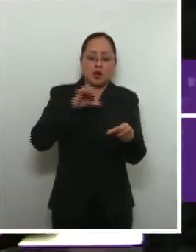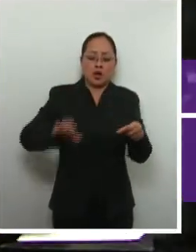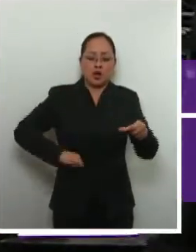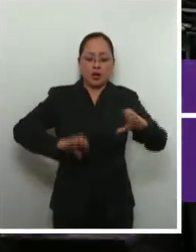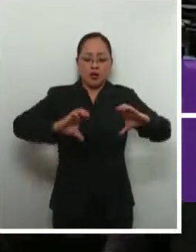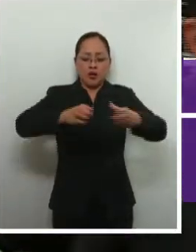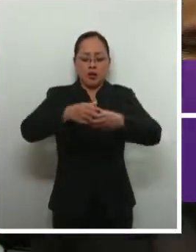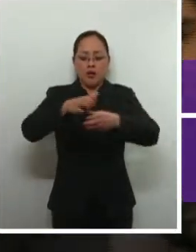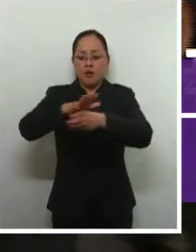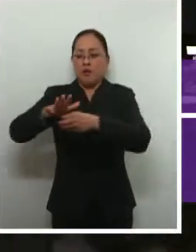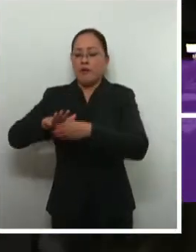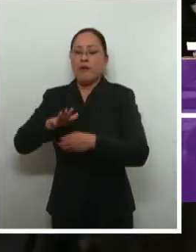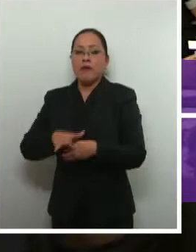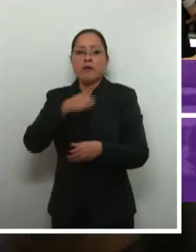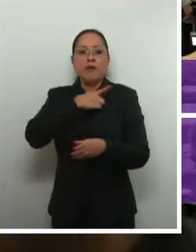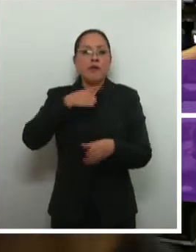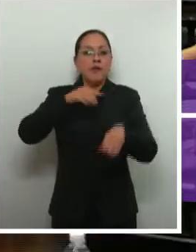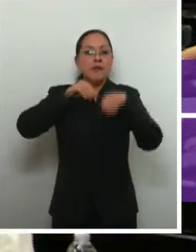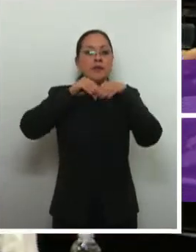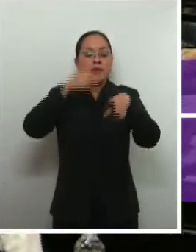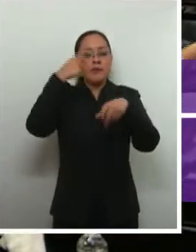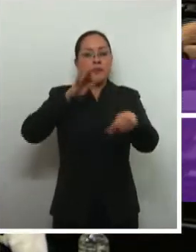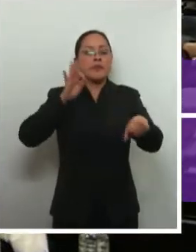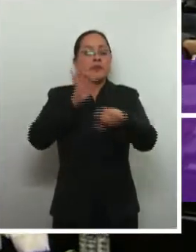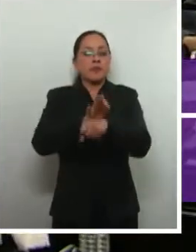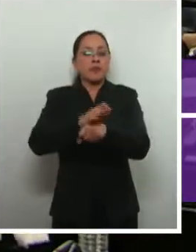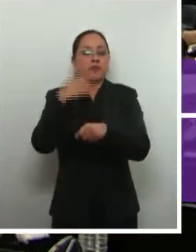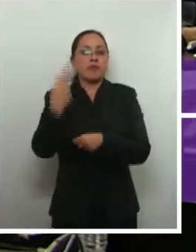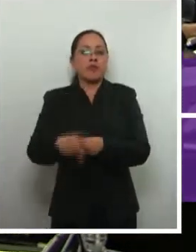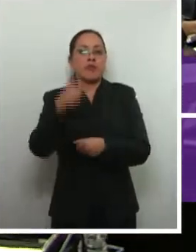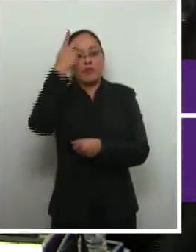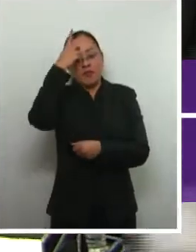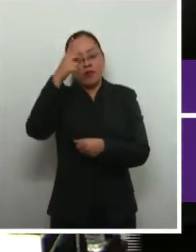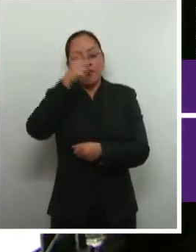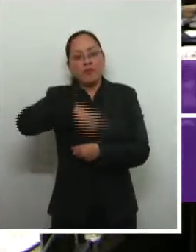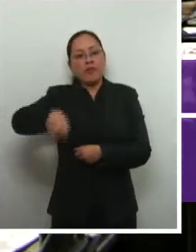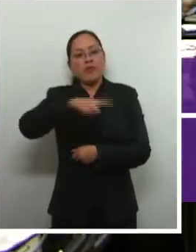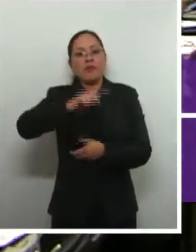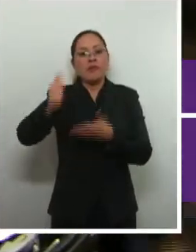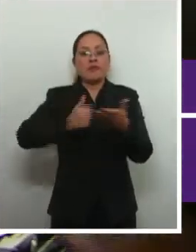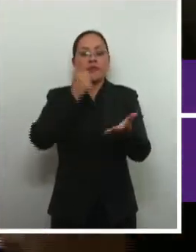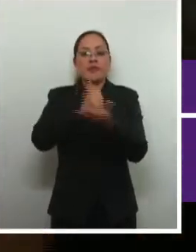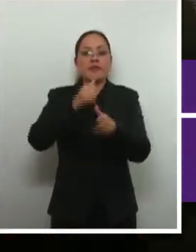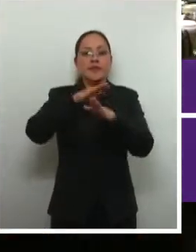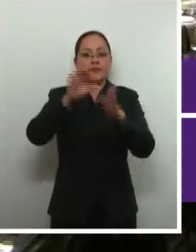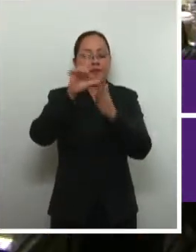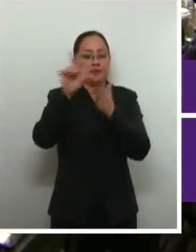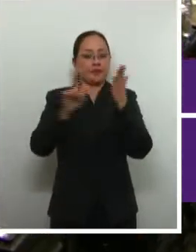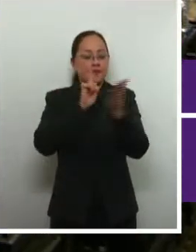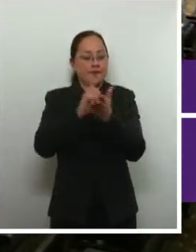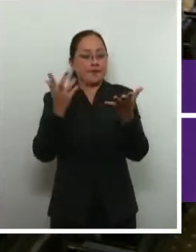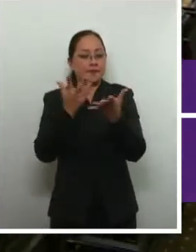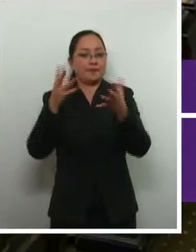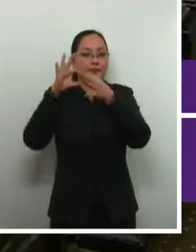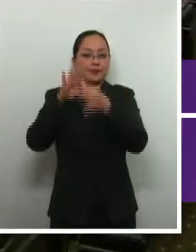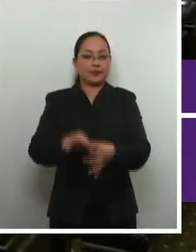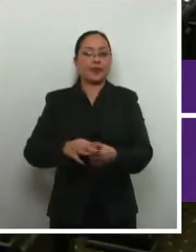correspondiente emitirán declaratorias que protejan el patrimonio de la ciudad en los términos de la legislación aplicable.